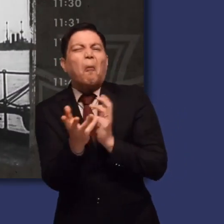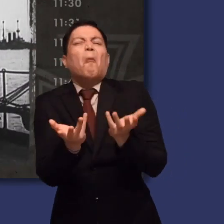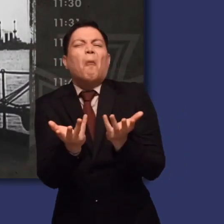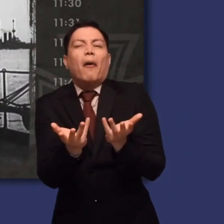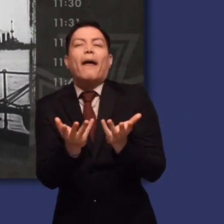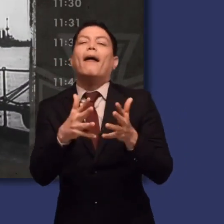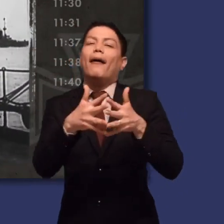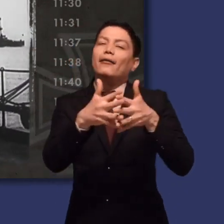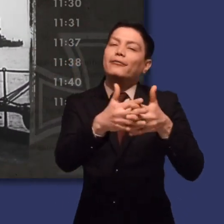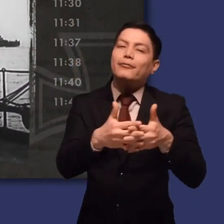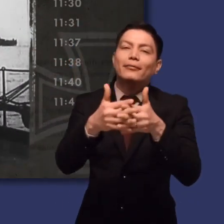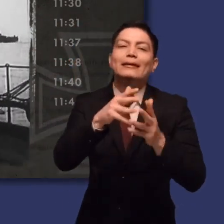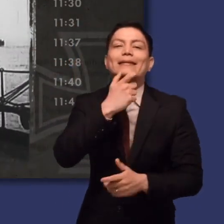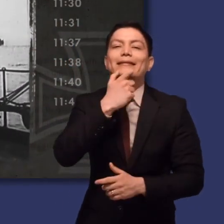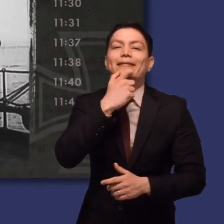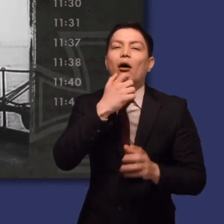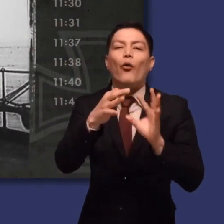¿Quién llegó a ser el rey del sur?